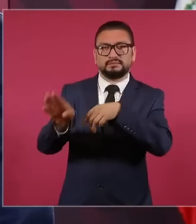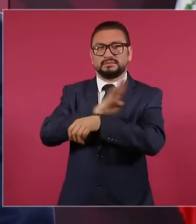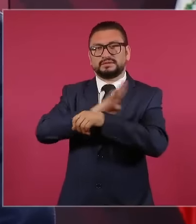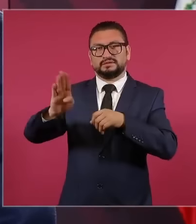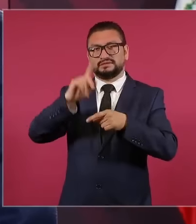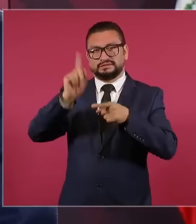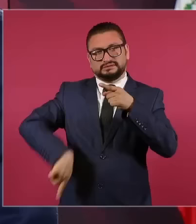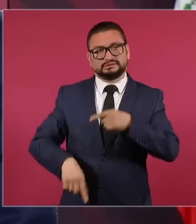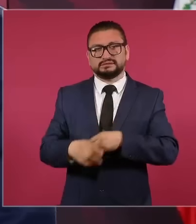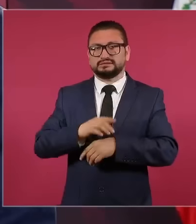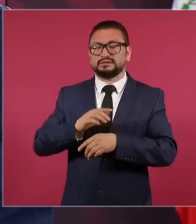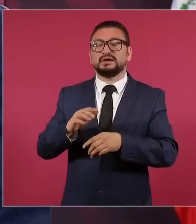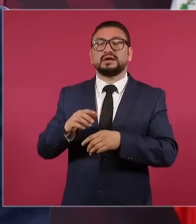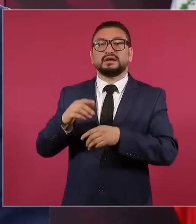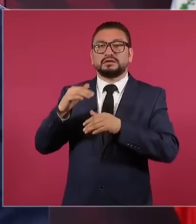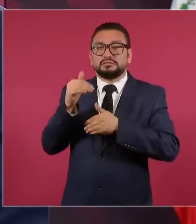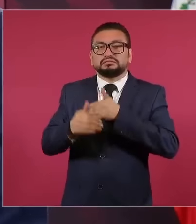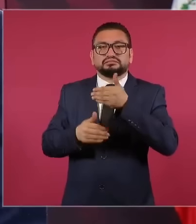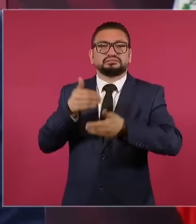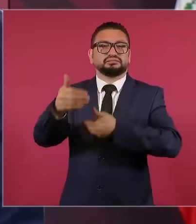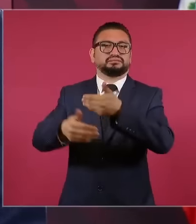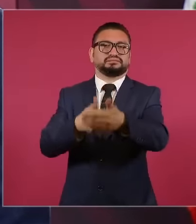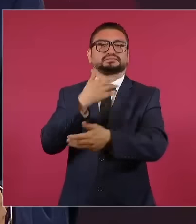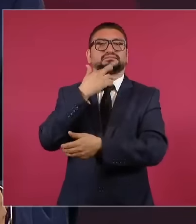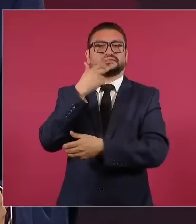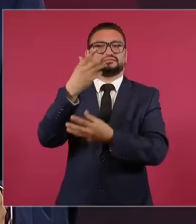privilegios y se avanza